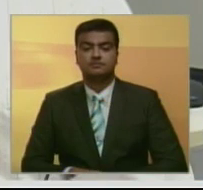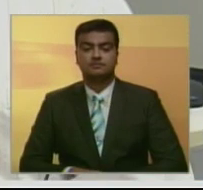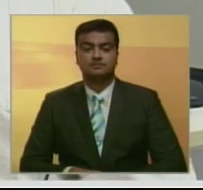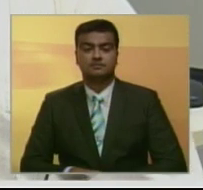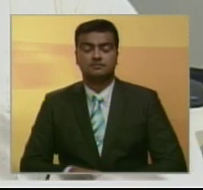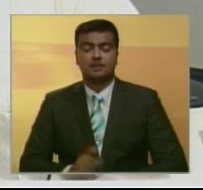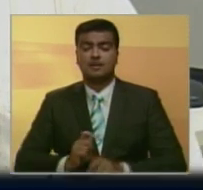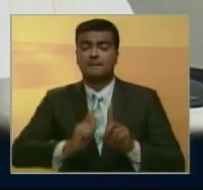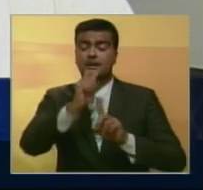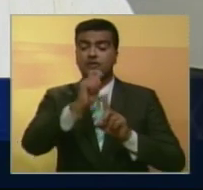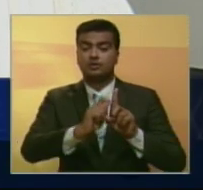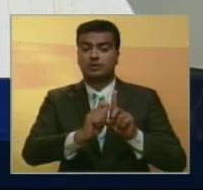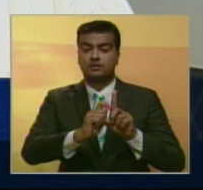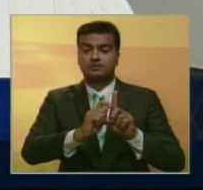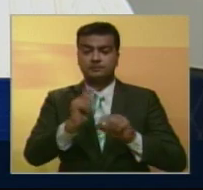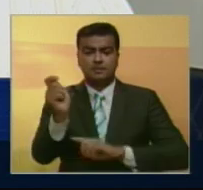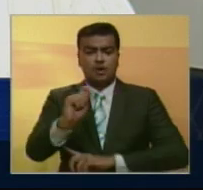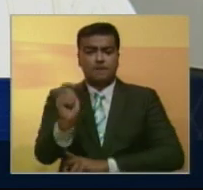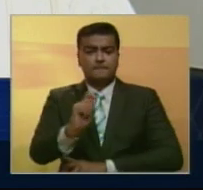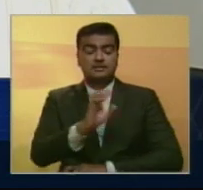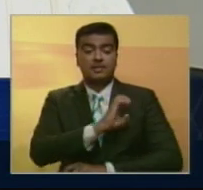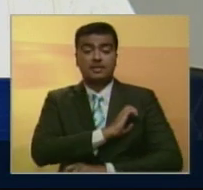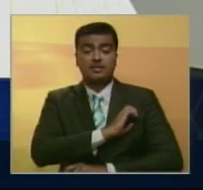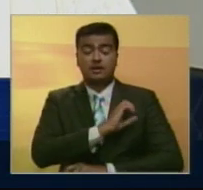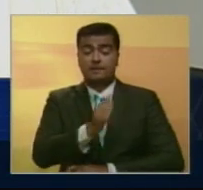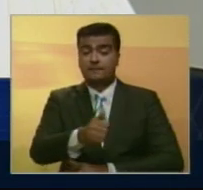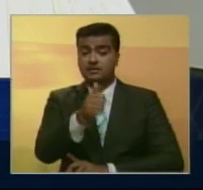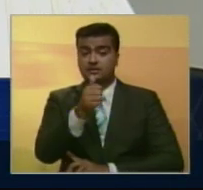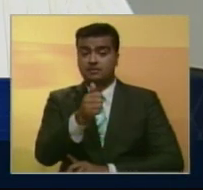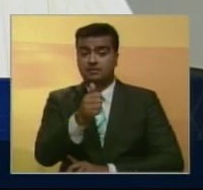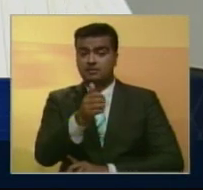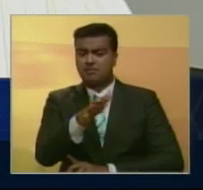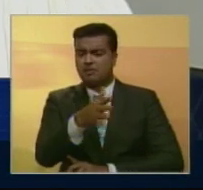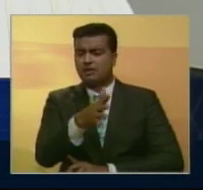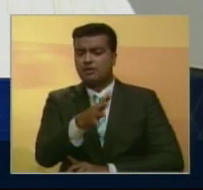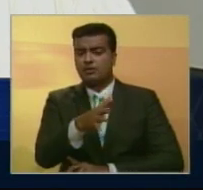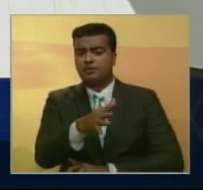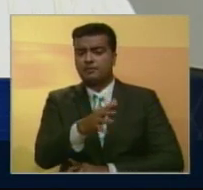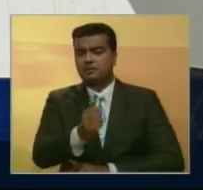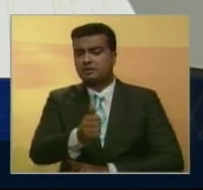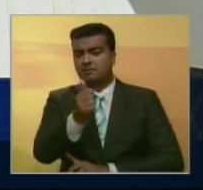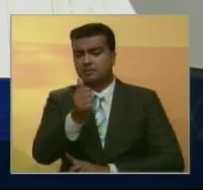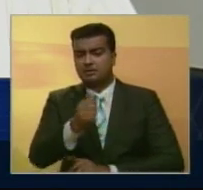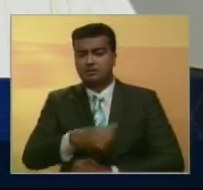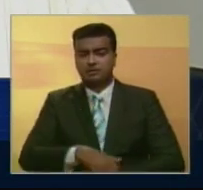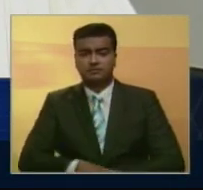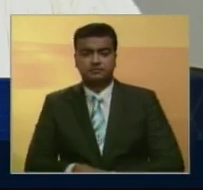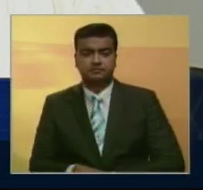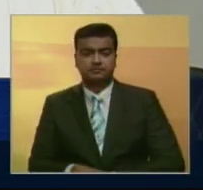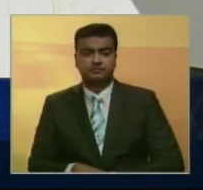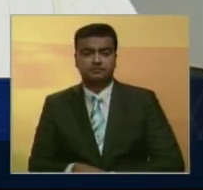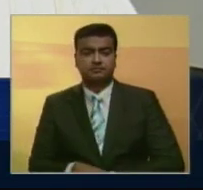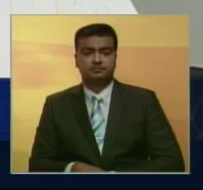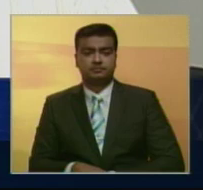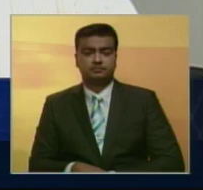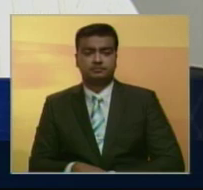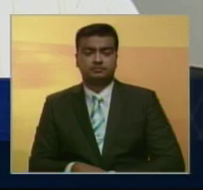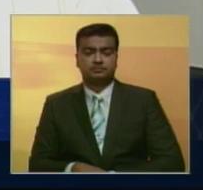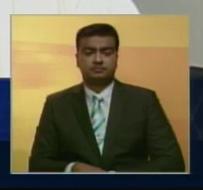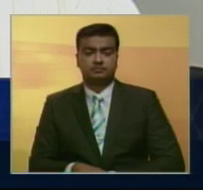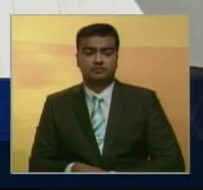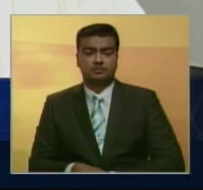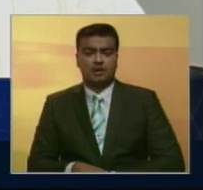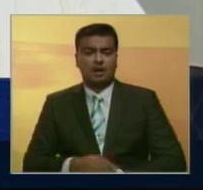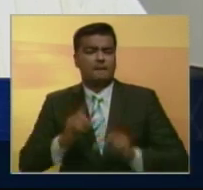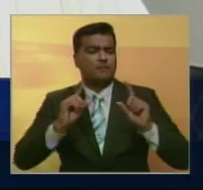las temperaturas para los meses de enero, las máximas, se están registrando un incremento motivado a que carecemos de